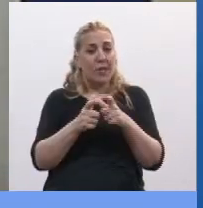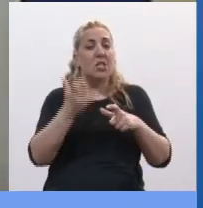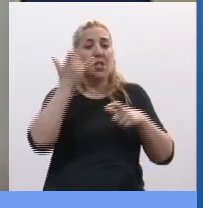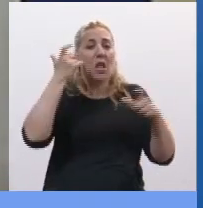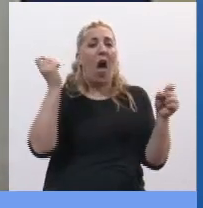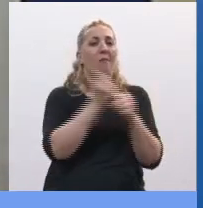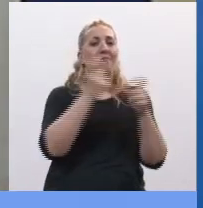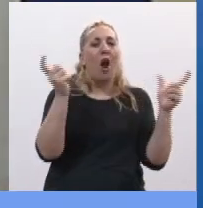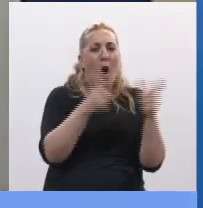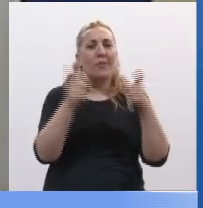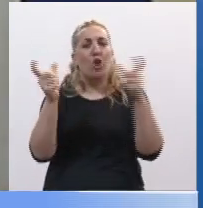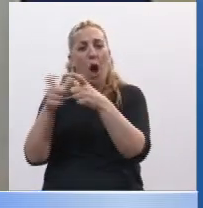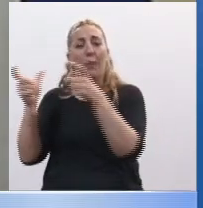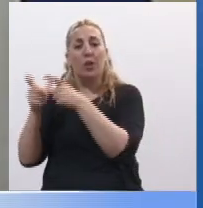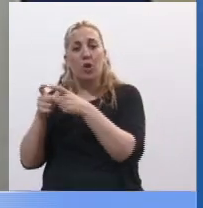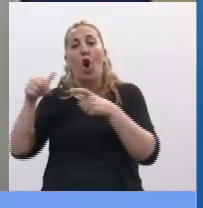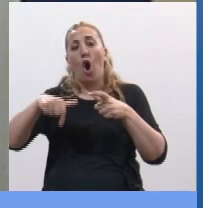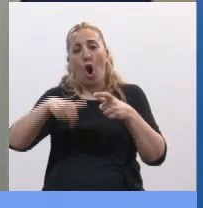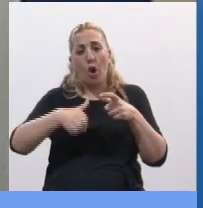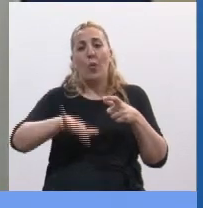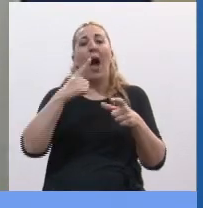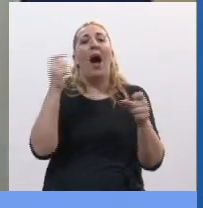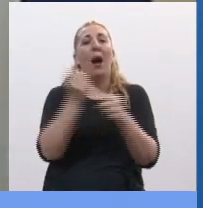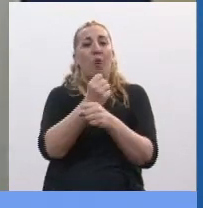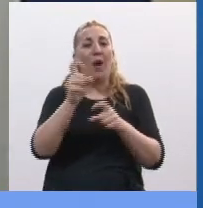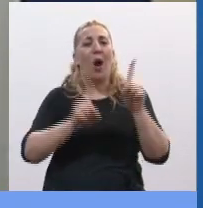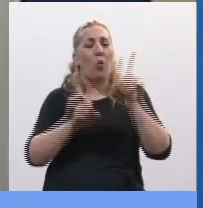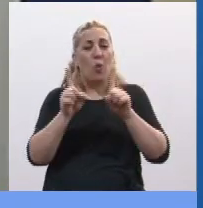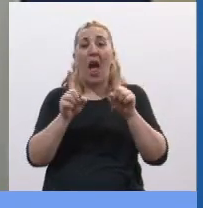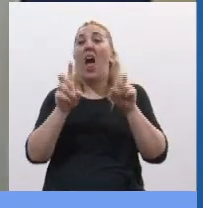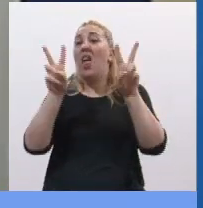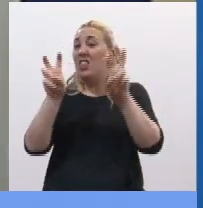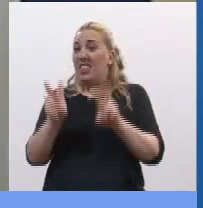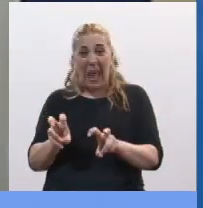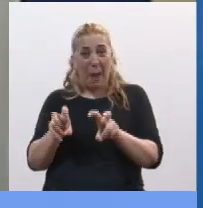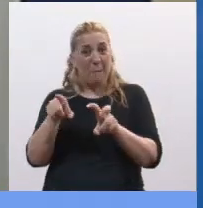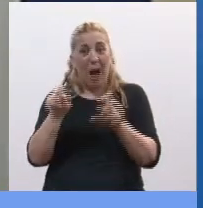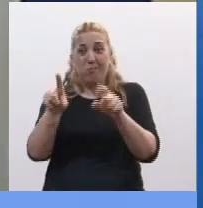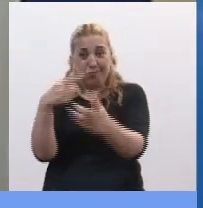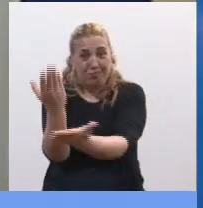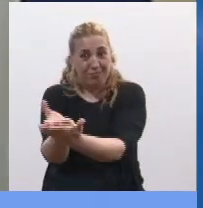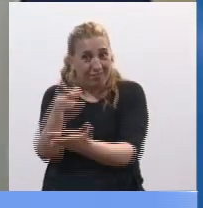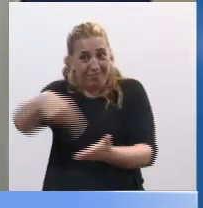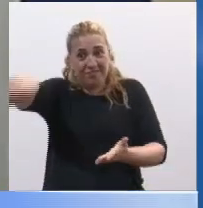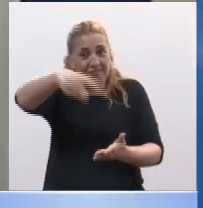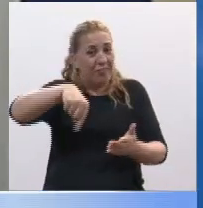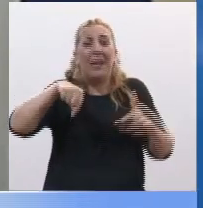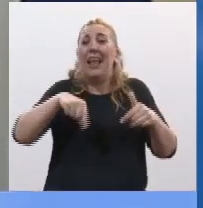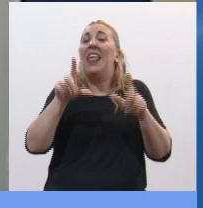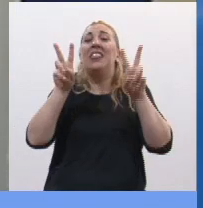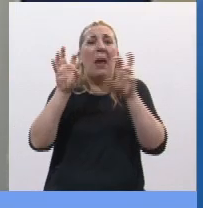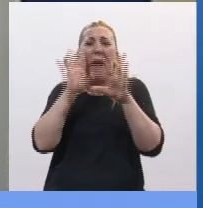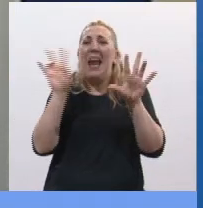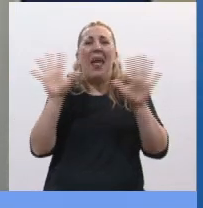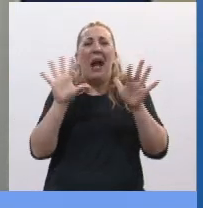hay dictámenes durante la pandemia. Hoy vamos a aprobar algunos de ellos que no tienen nada que ver con el COVID-19. Y ninguno de